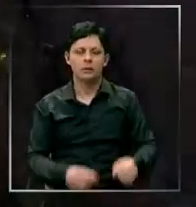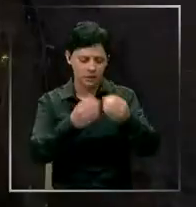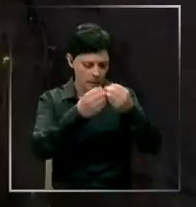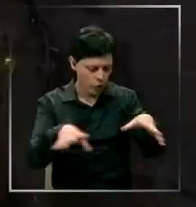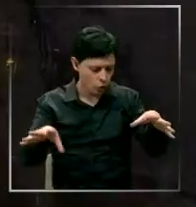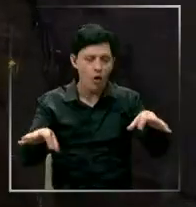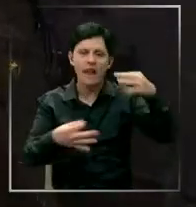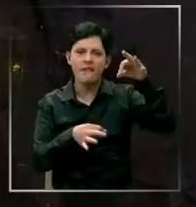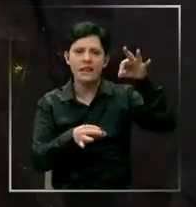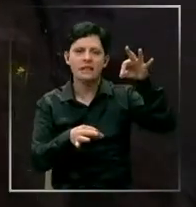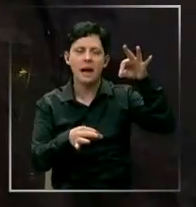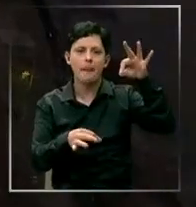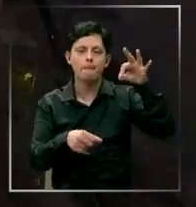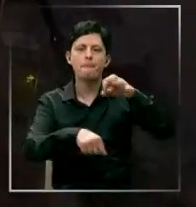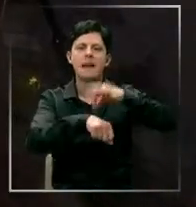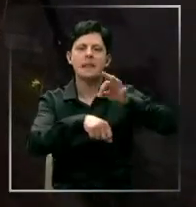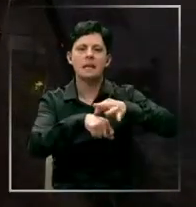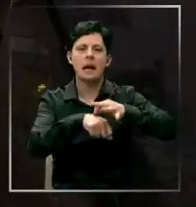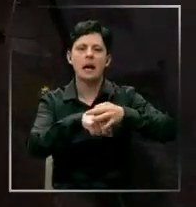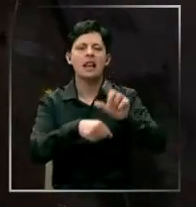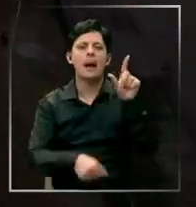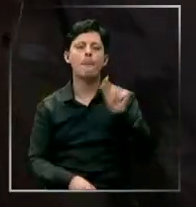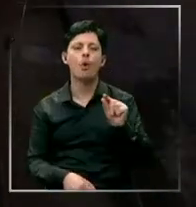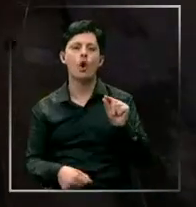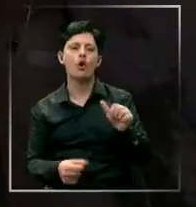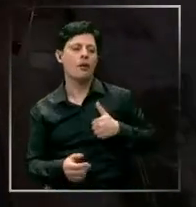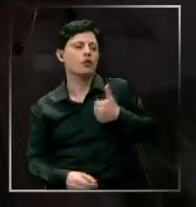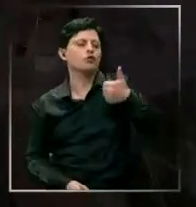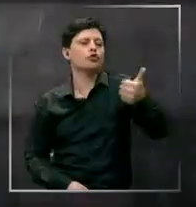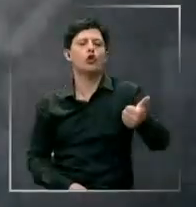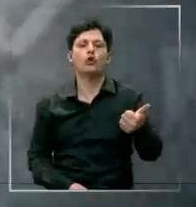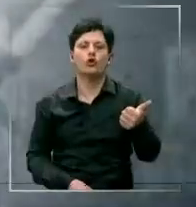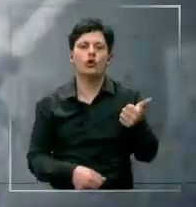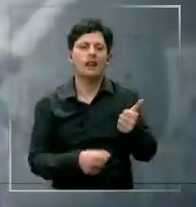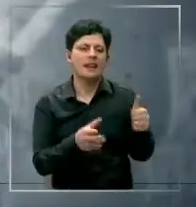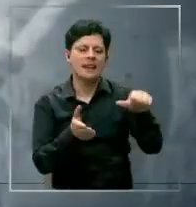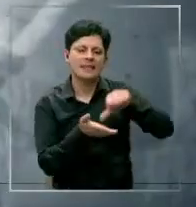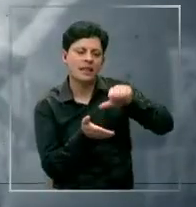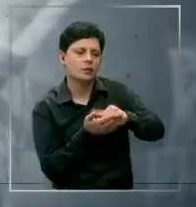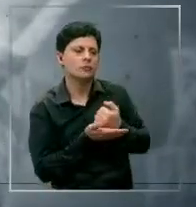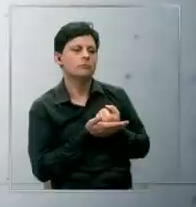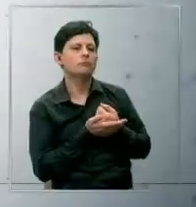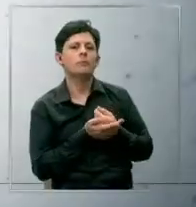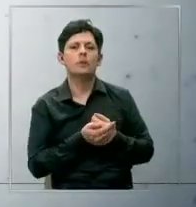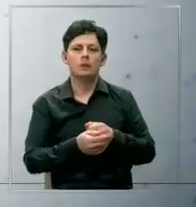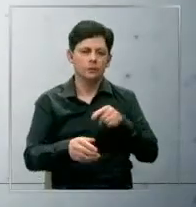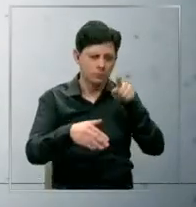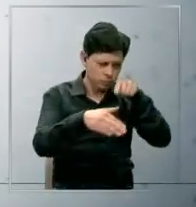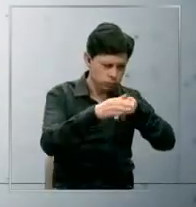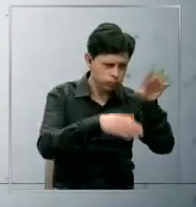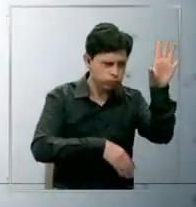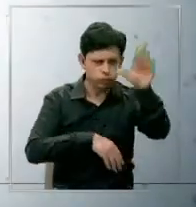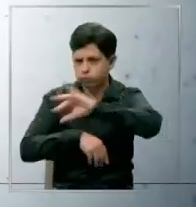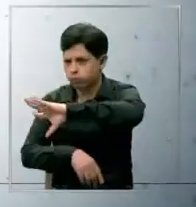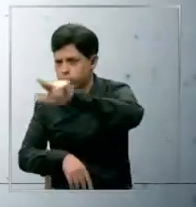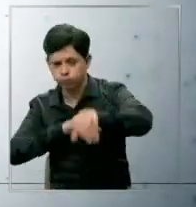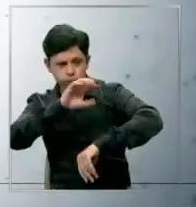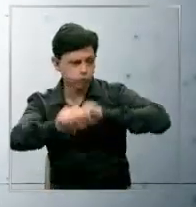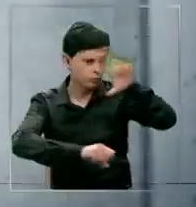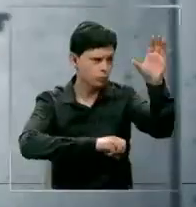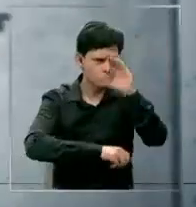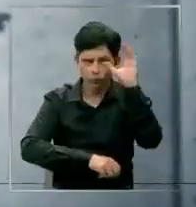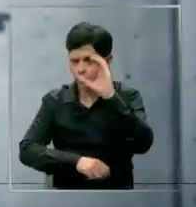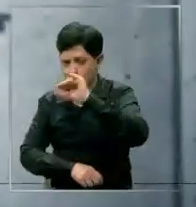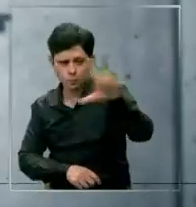médica del poeta en la Clínica Santa María, la poca colaboración de ese centro asistencial, que lo obligó a ordenar el allanamiento y registro de sus dependencias,